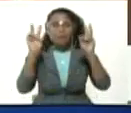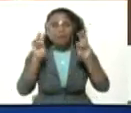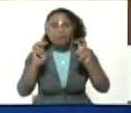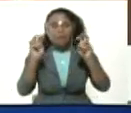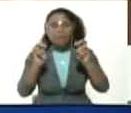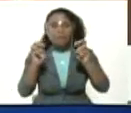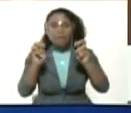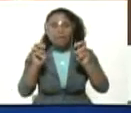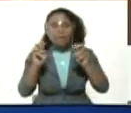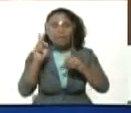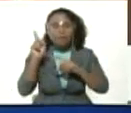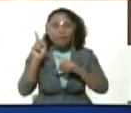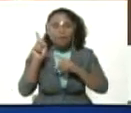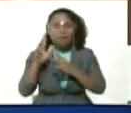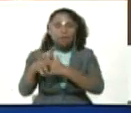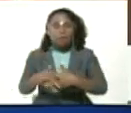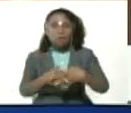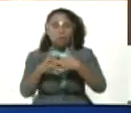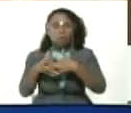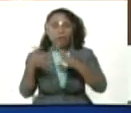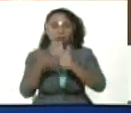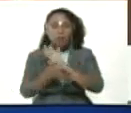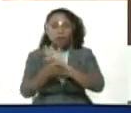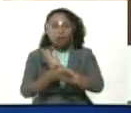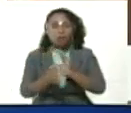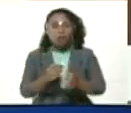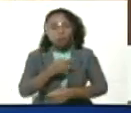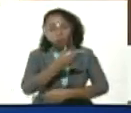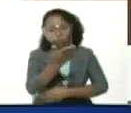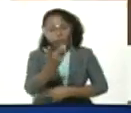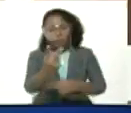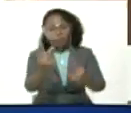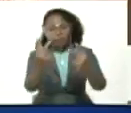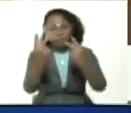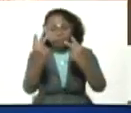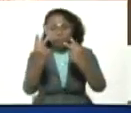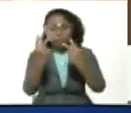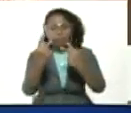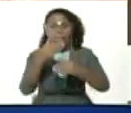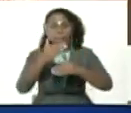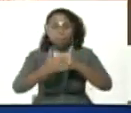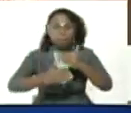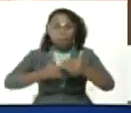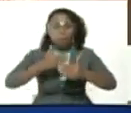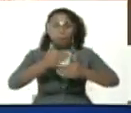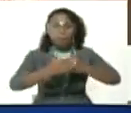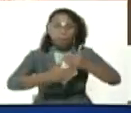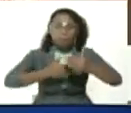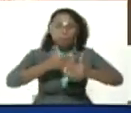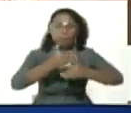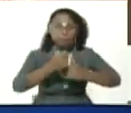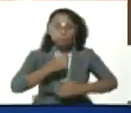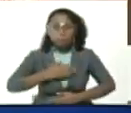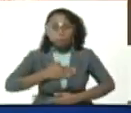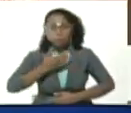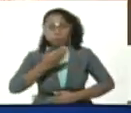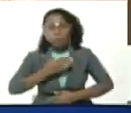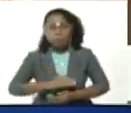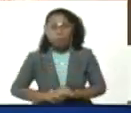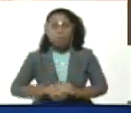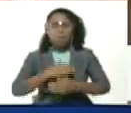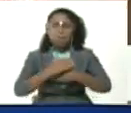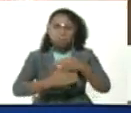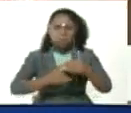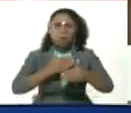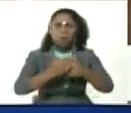New York, New York, New York, para que ustedes vean, poco a poco se puede, poco a